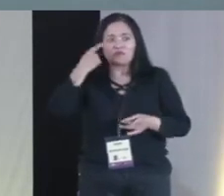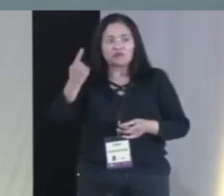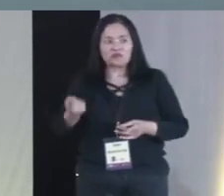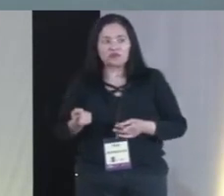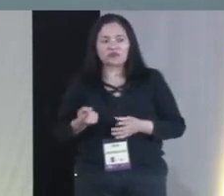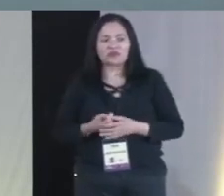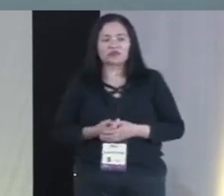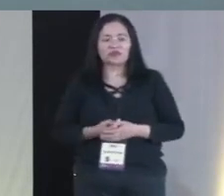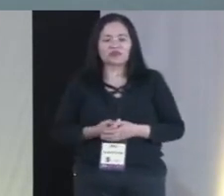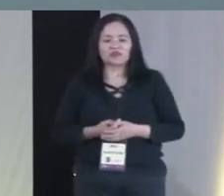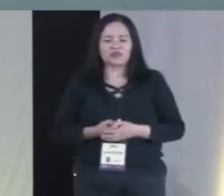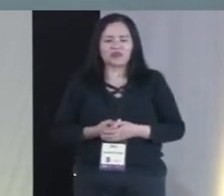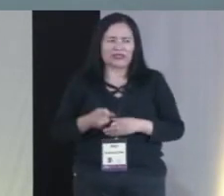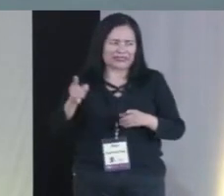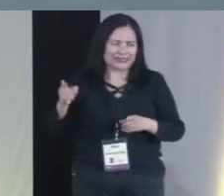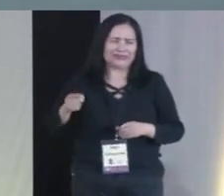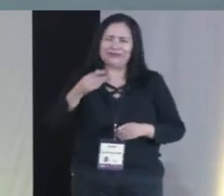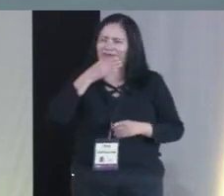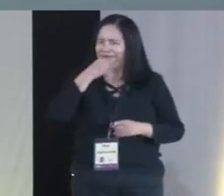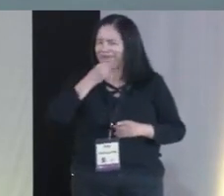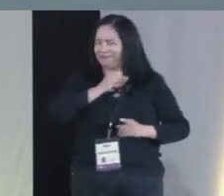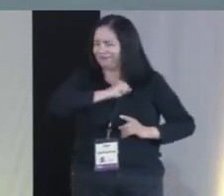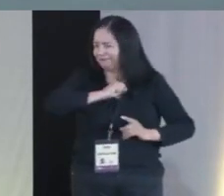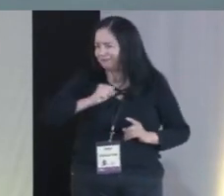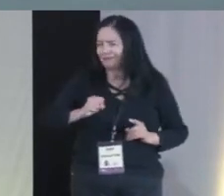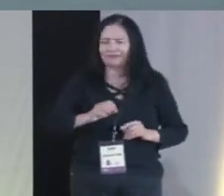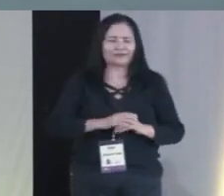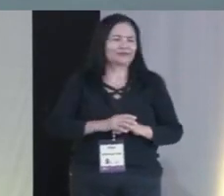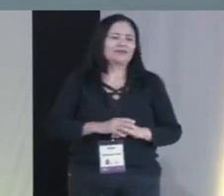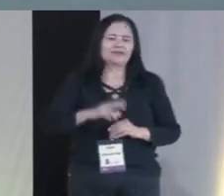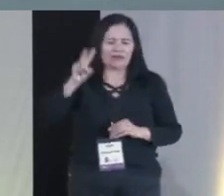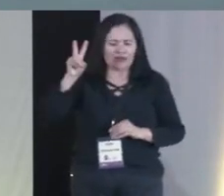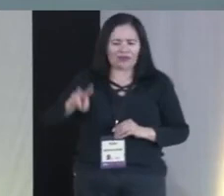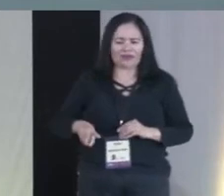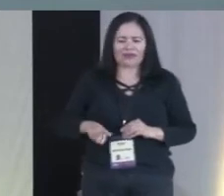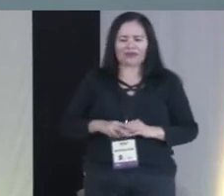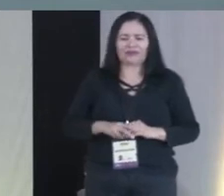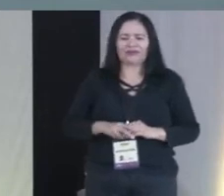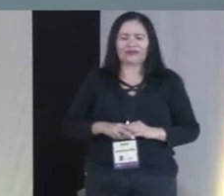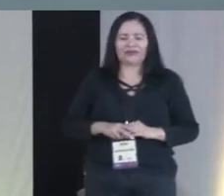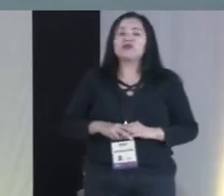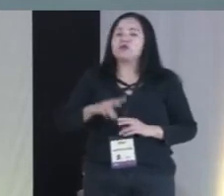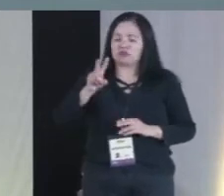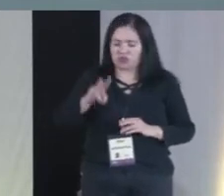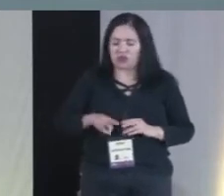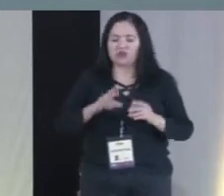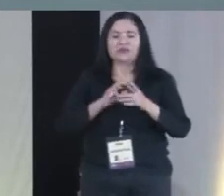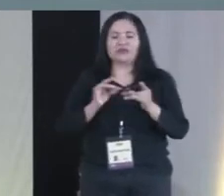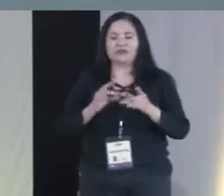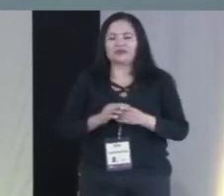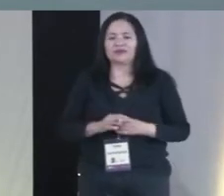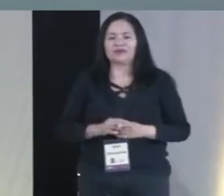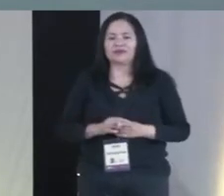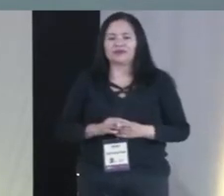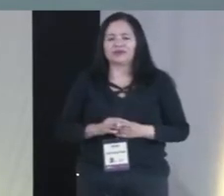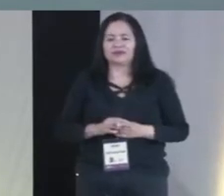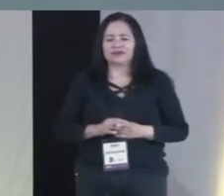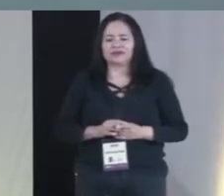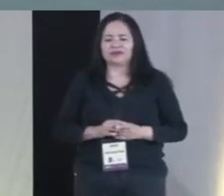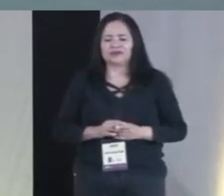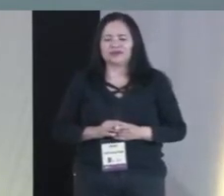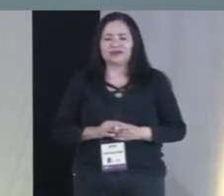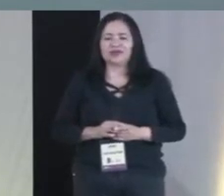personaje terrible, ¿no? Y hay que decirlo, es decir, lo que plantea Vox es fantástico, porque yo creo